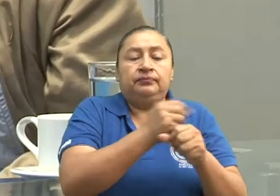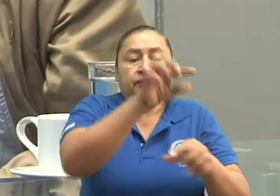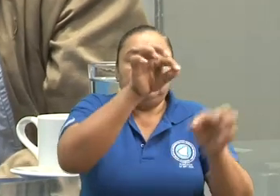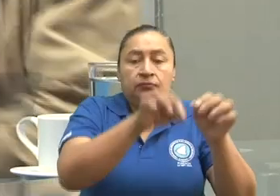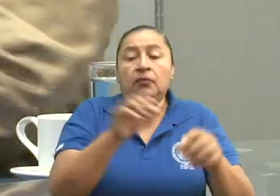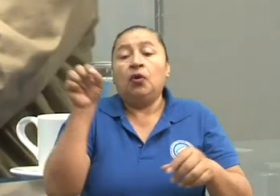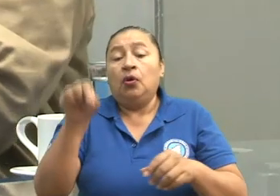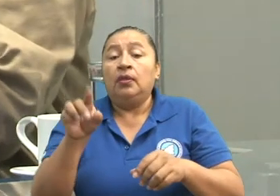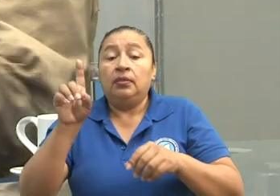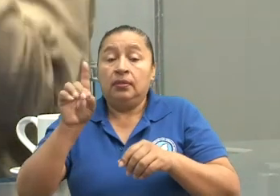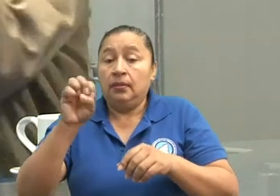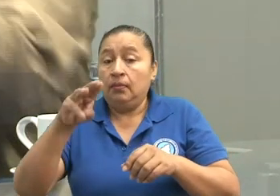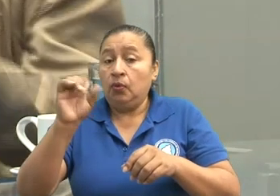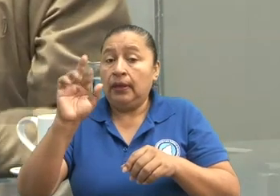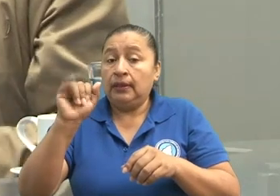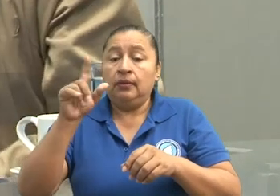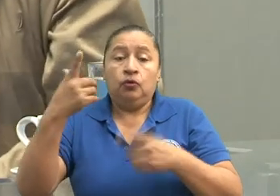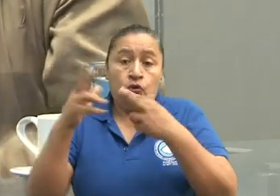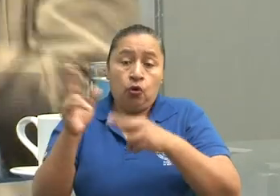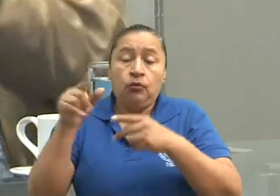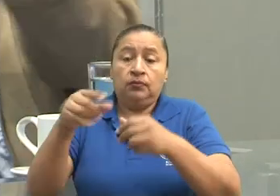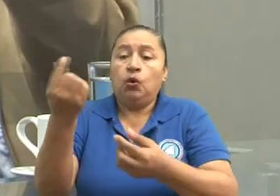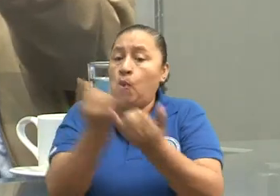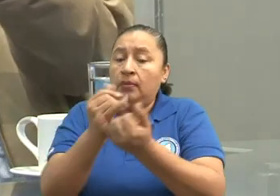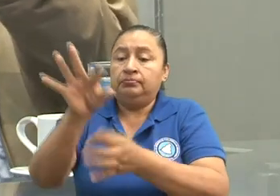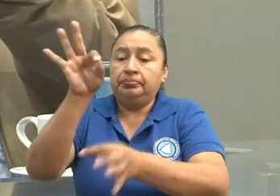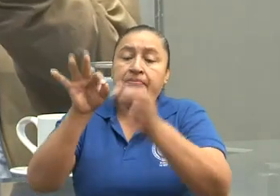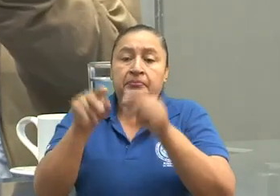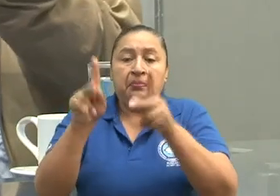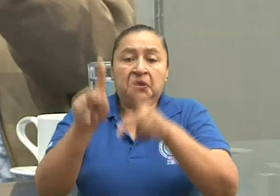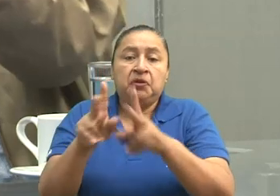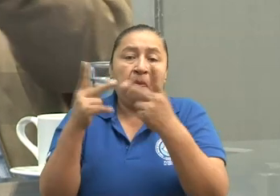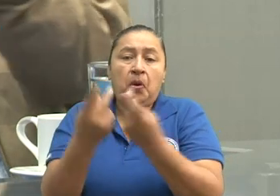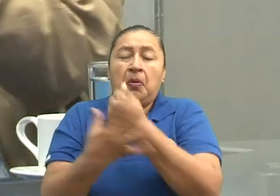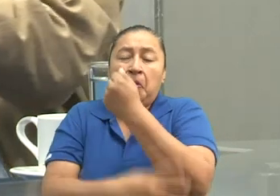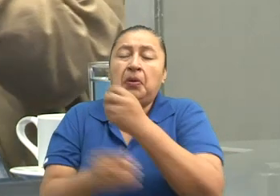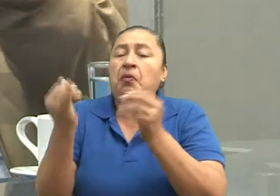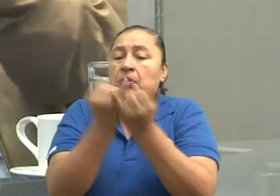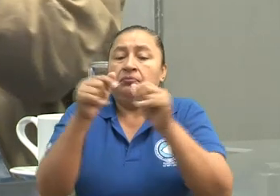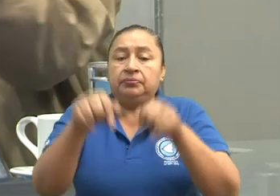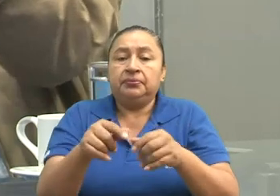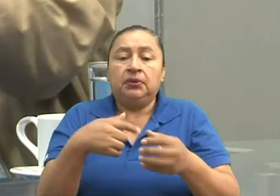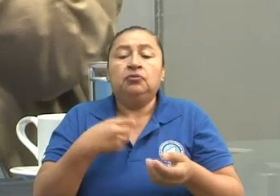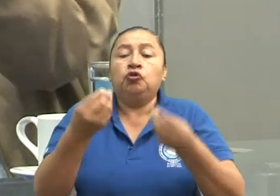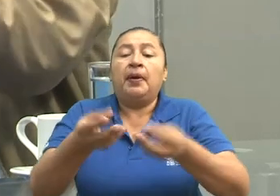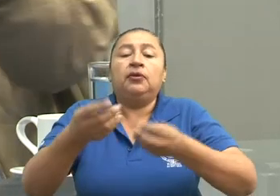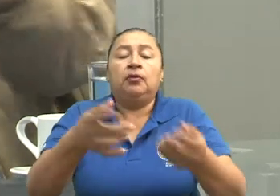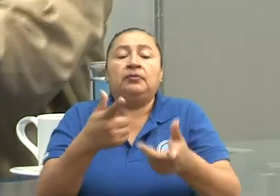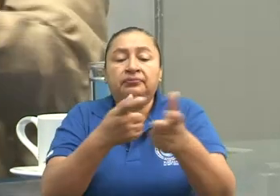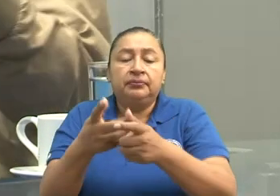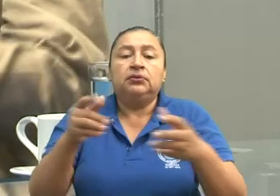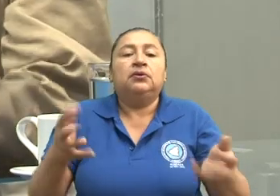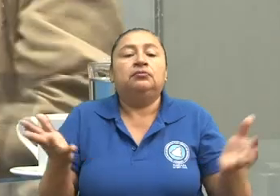o liberales organizaban a su grupo y se enfrentaban. Y ahí moría el pueblo, en esas guerras de contradicciones, de